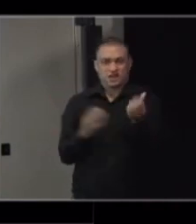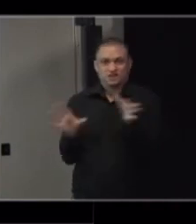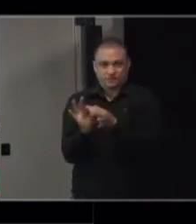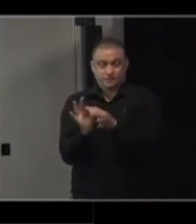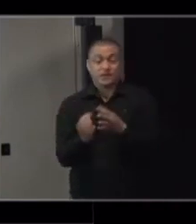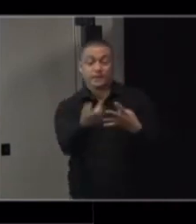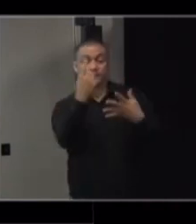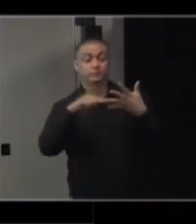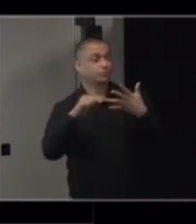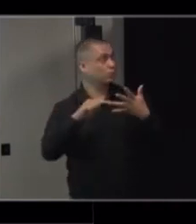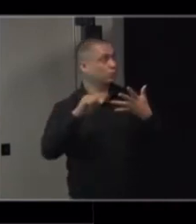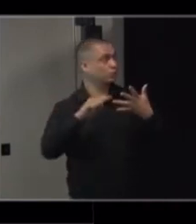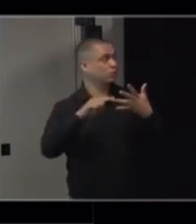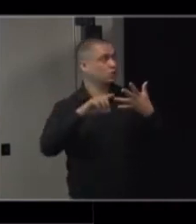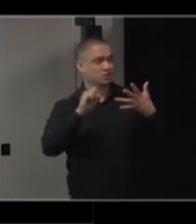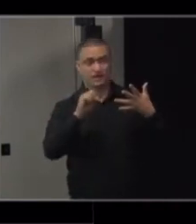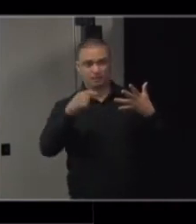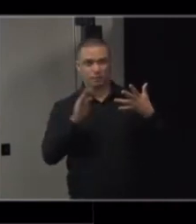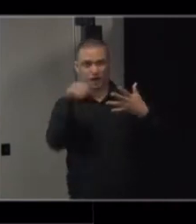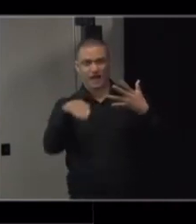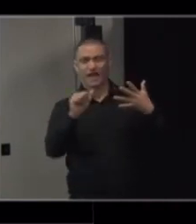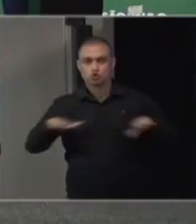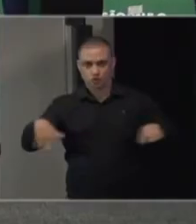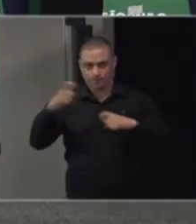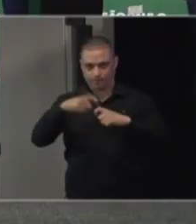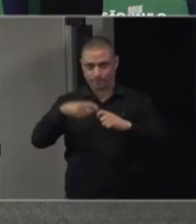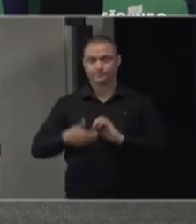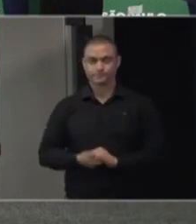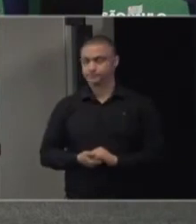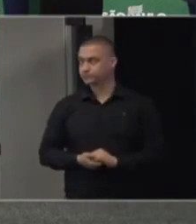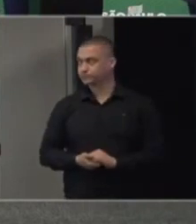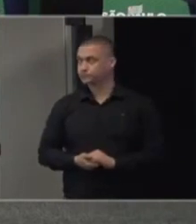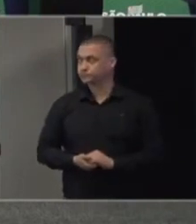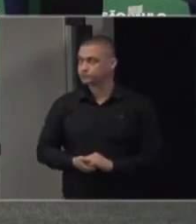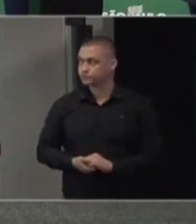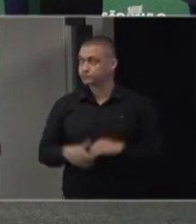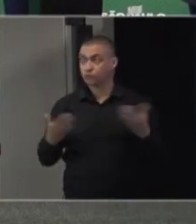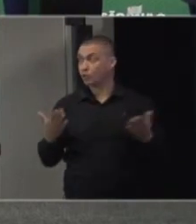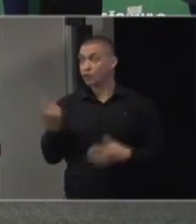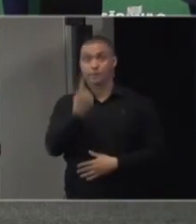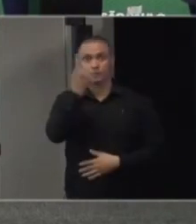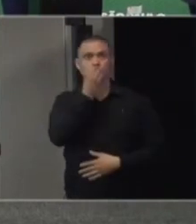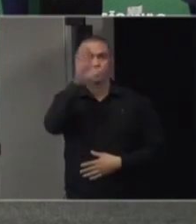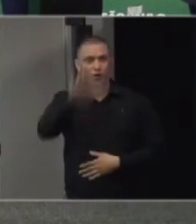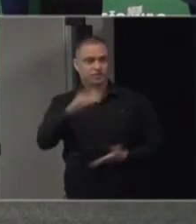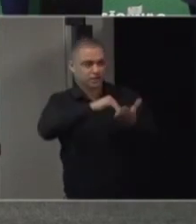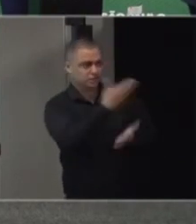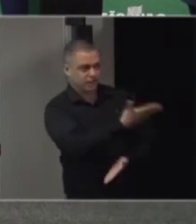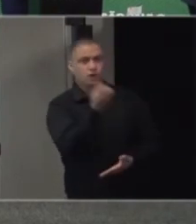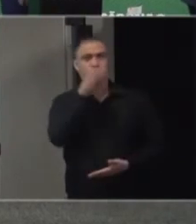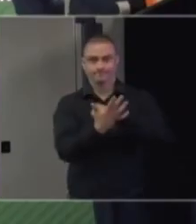como las estadounidenses Moderna con 94,1% y Pfizer-BioNTech de un 95%.